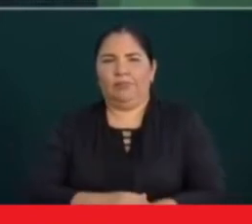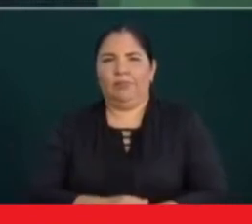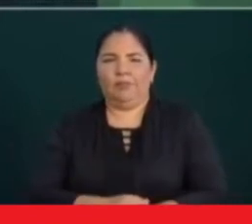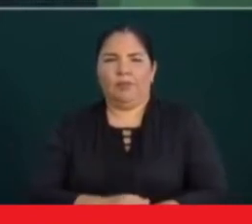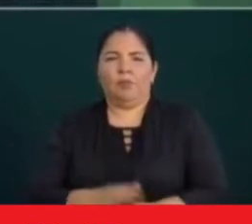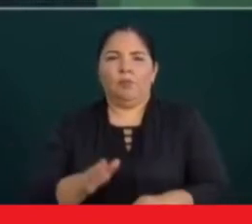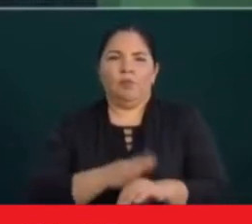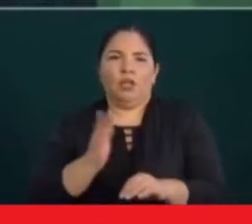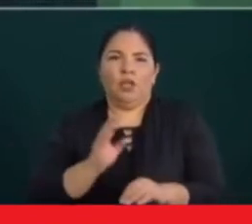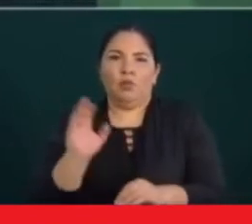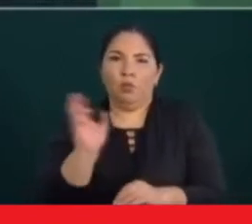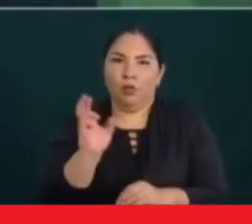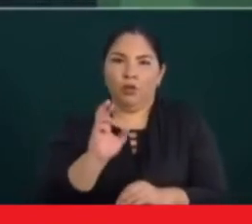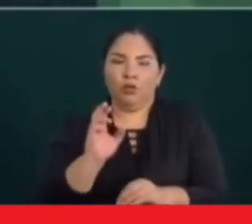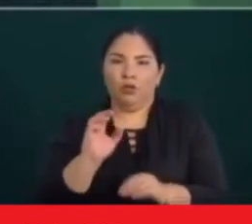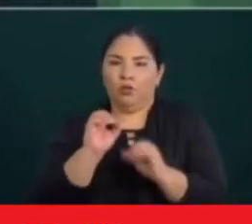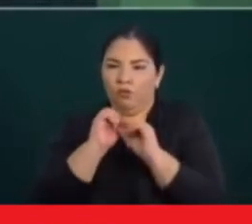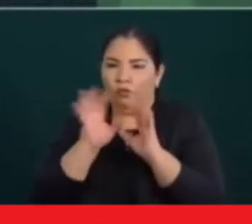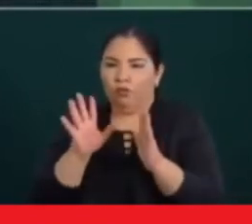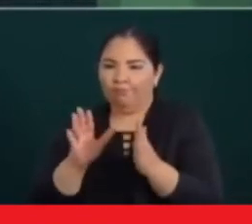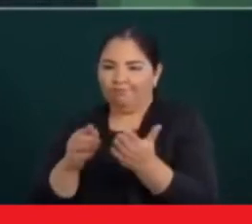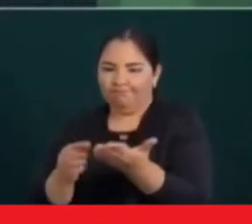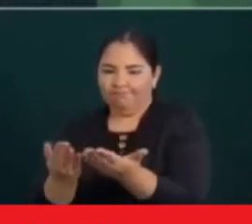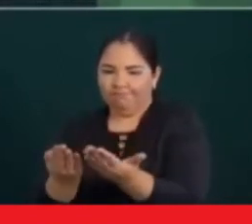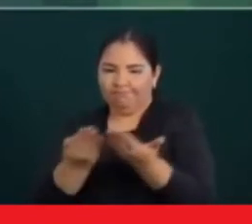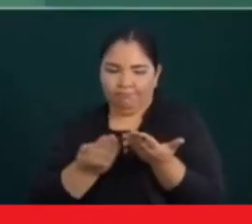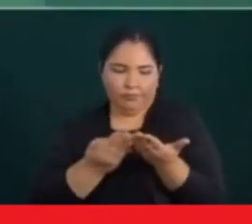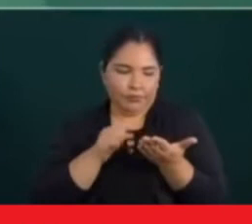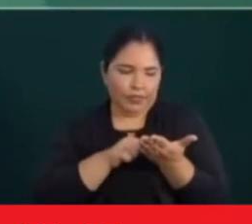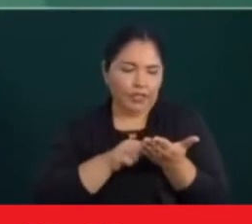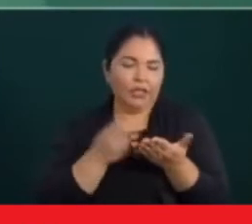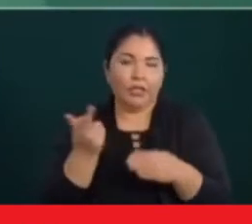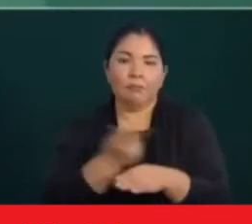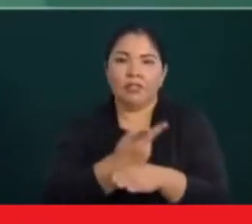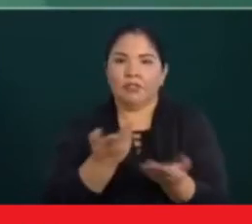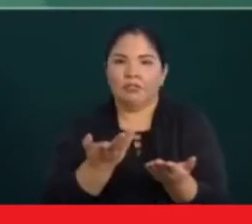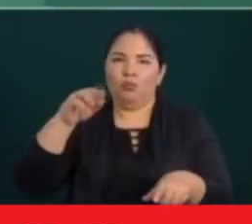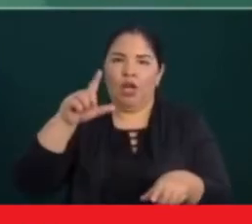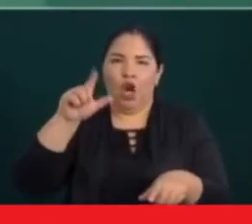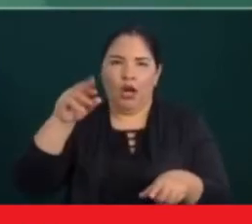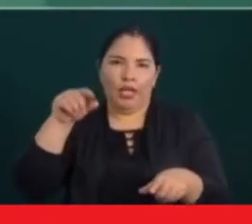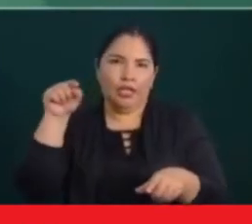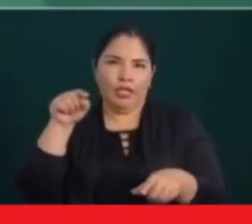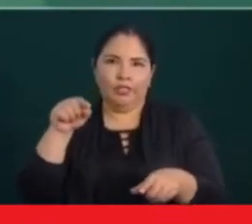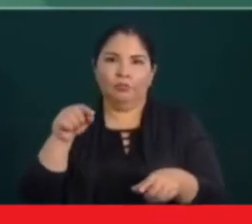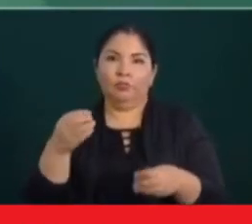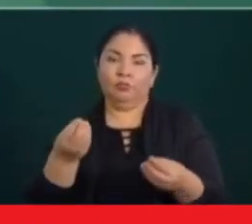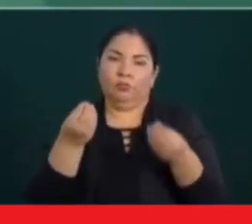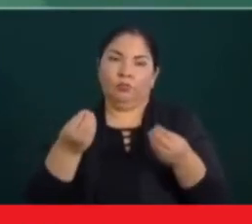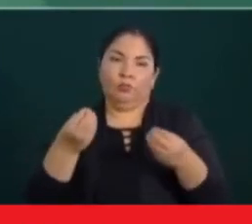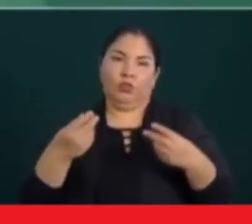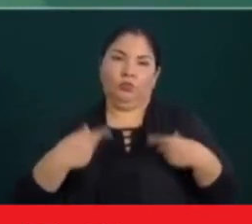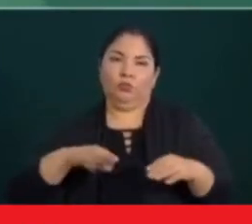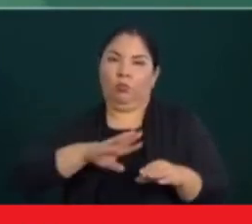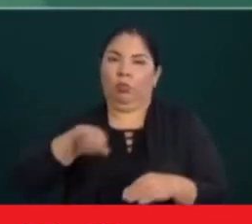Porque cuando pedí el informe de lo que podía haber sucedido, iban a perder la vida más